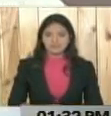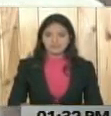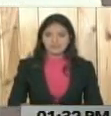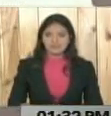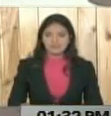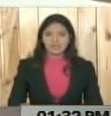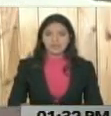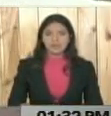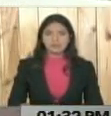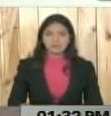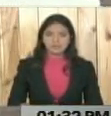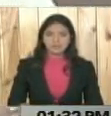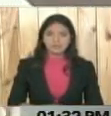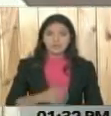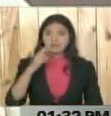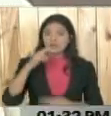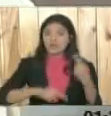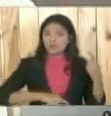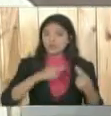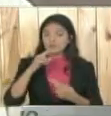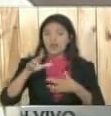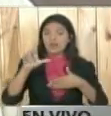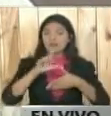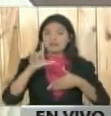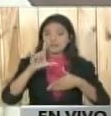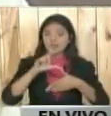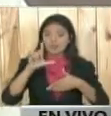revolución latinoamericana y caribeña.